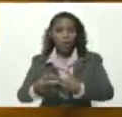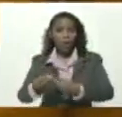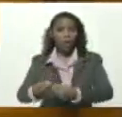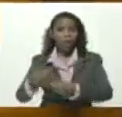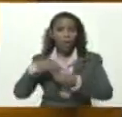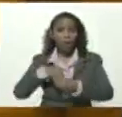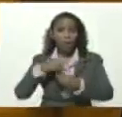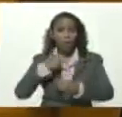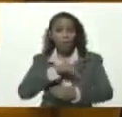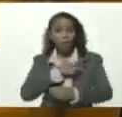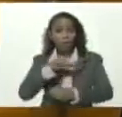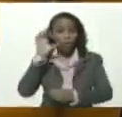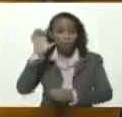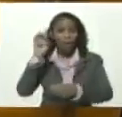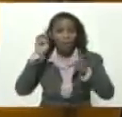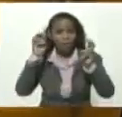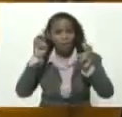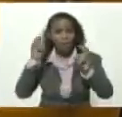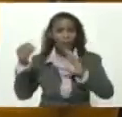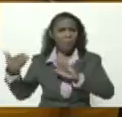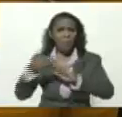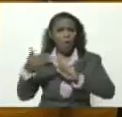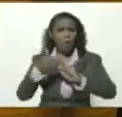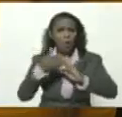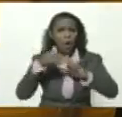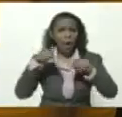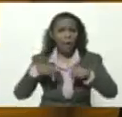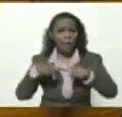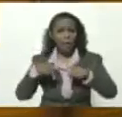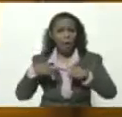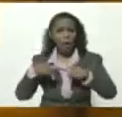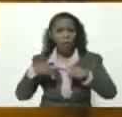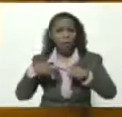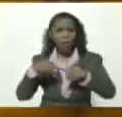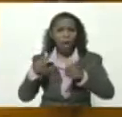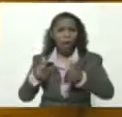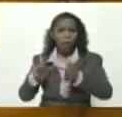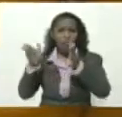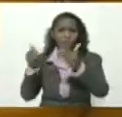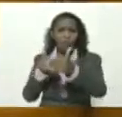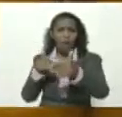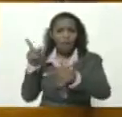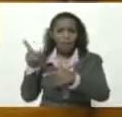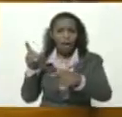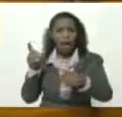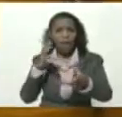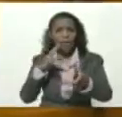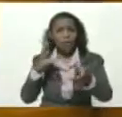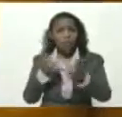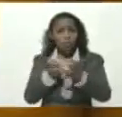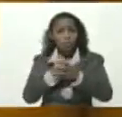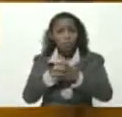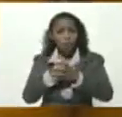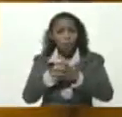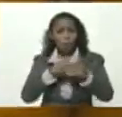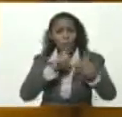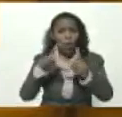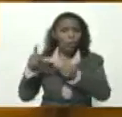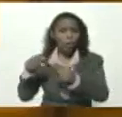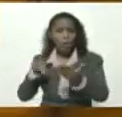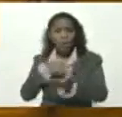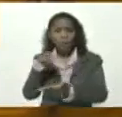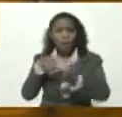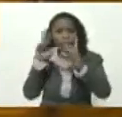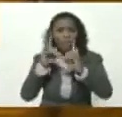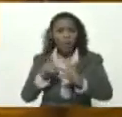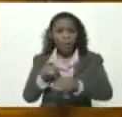de nuestro país con respecto al ataque a estos galpones. Quisiera saber si desde el Comité Logístico Nacional han tomado decisiones